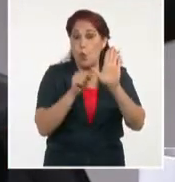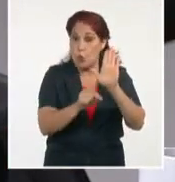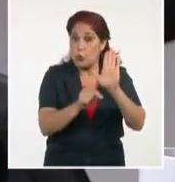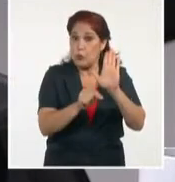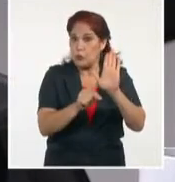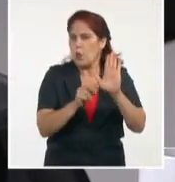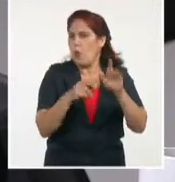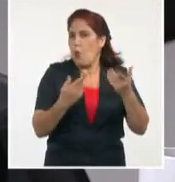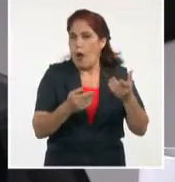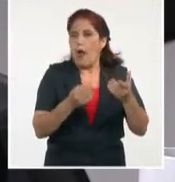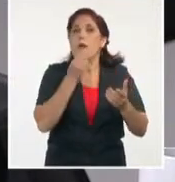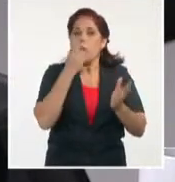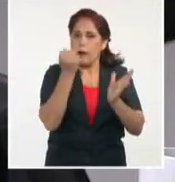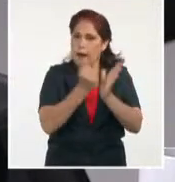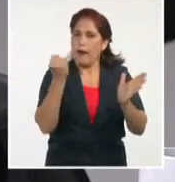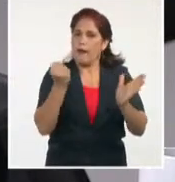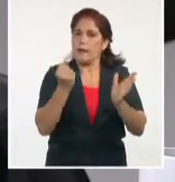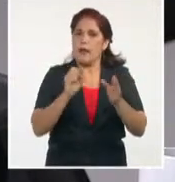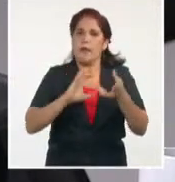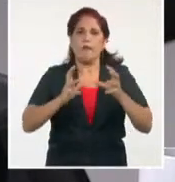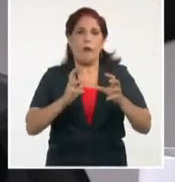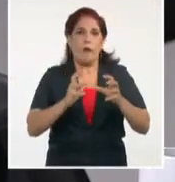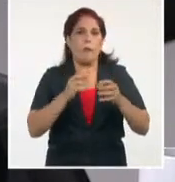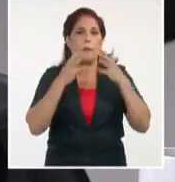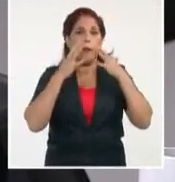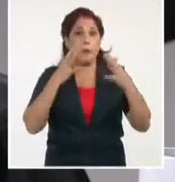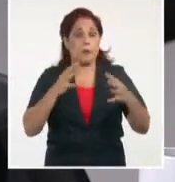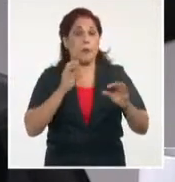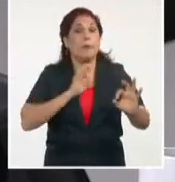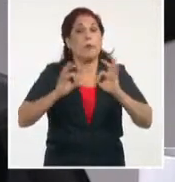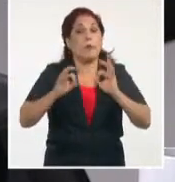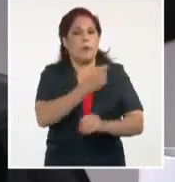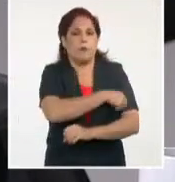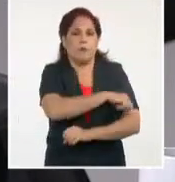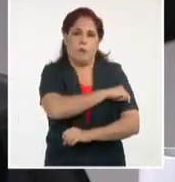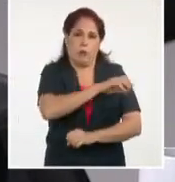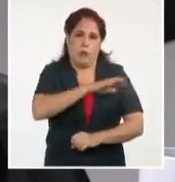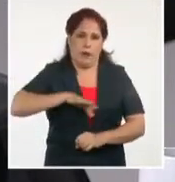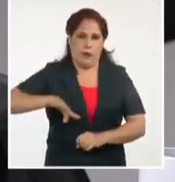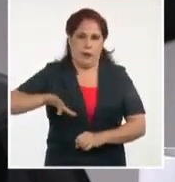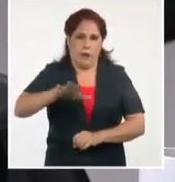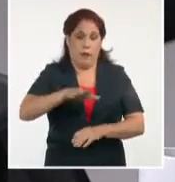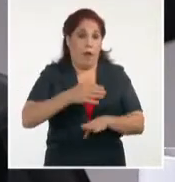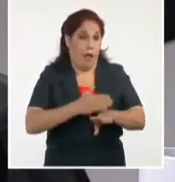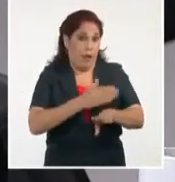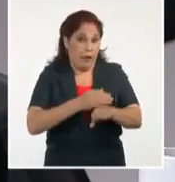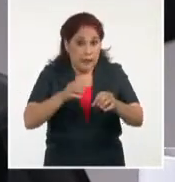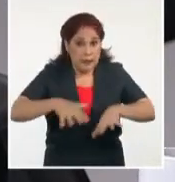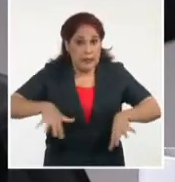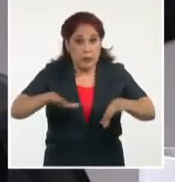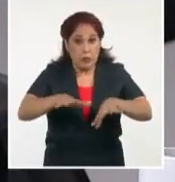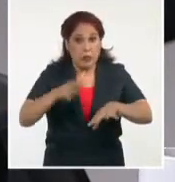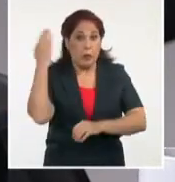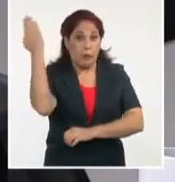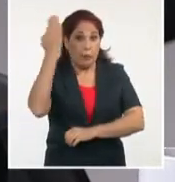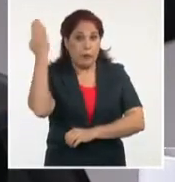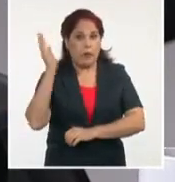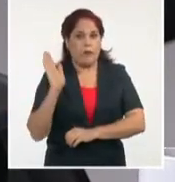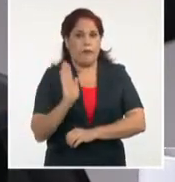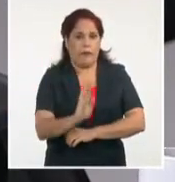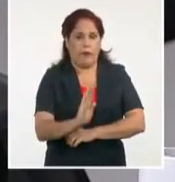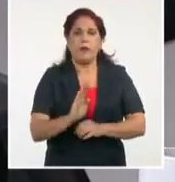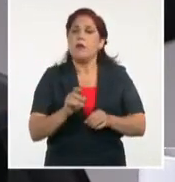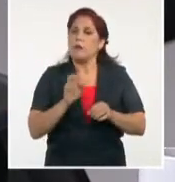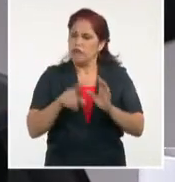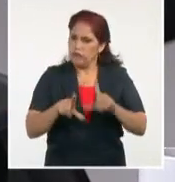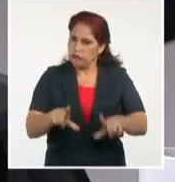que tuvieran garantizadas los sistemas vitales para proteger la población ante esta situación meteorológica. Y así se